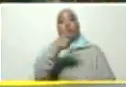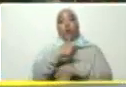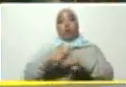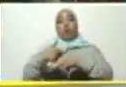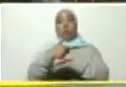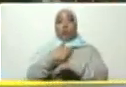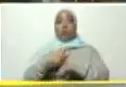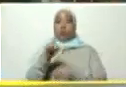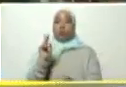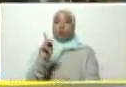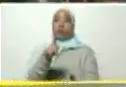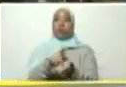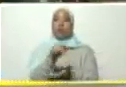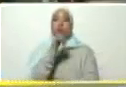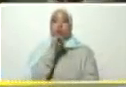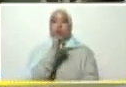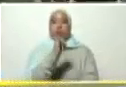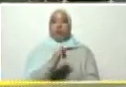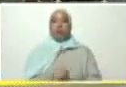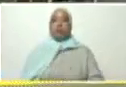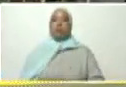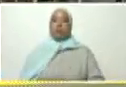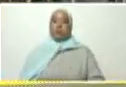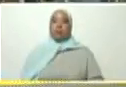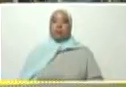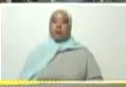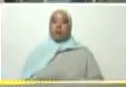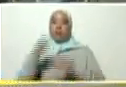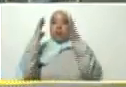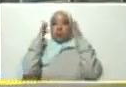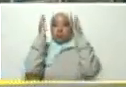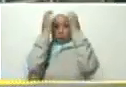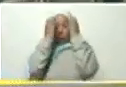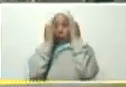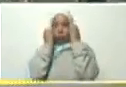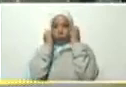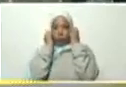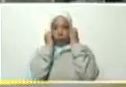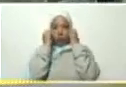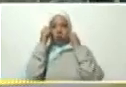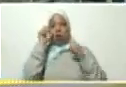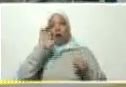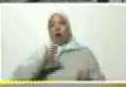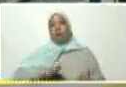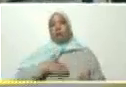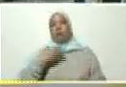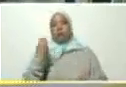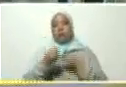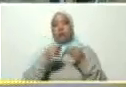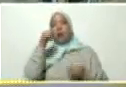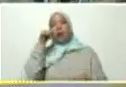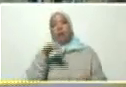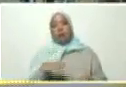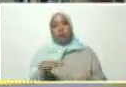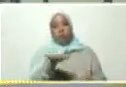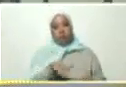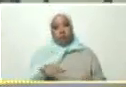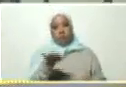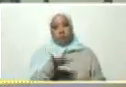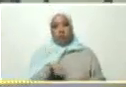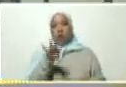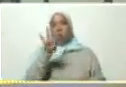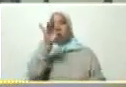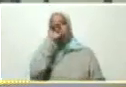se encumbran y secuestran El poder del pueblo por